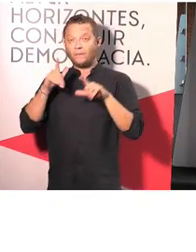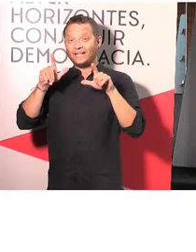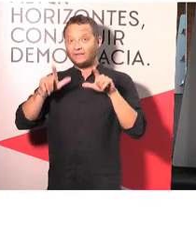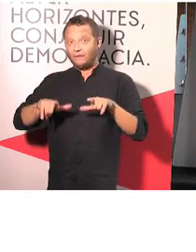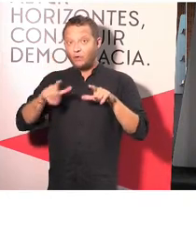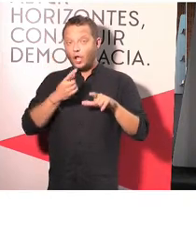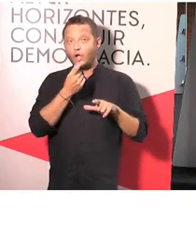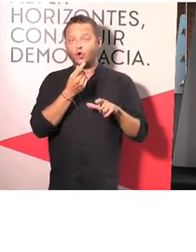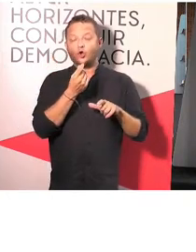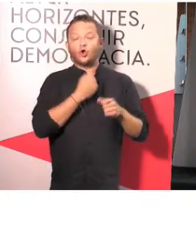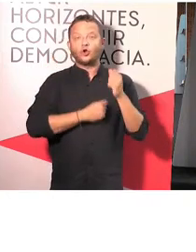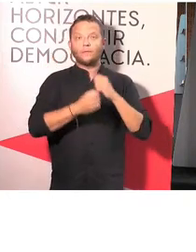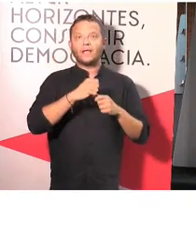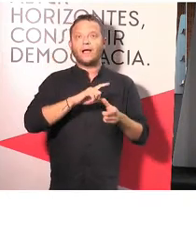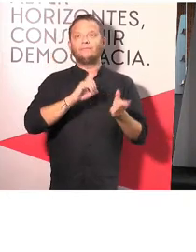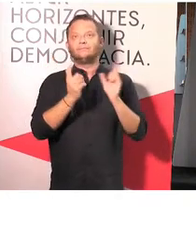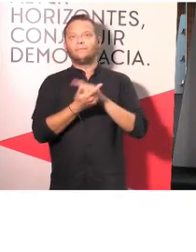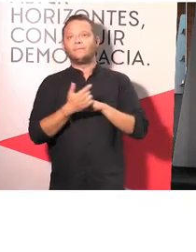plataformización de la economía